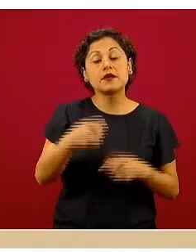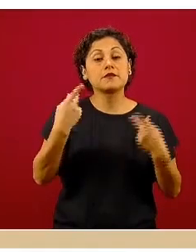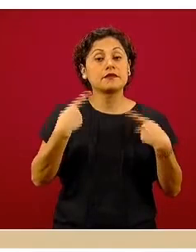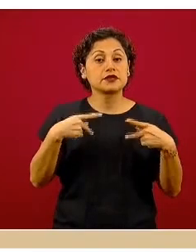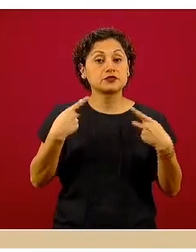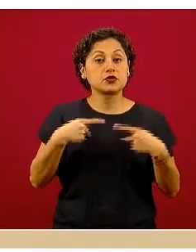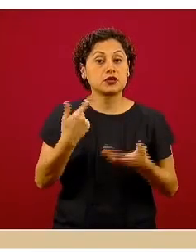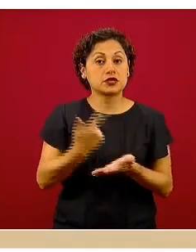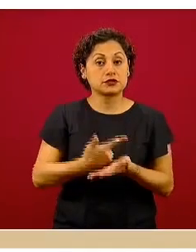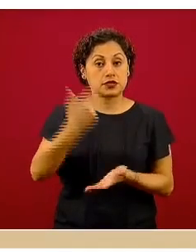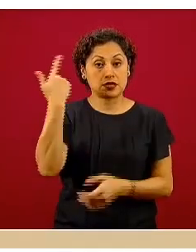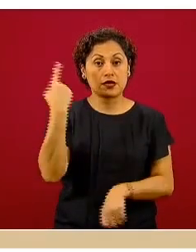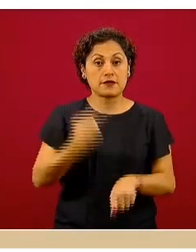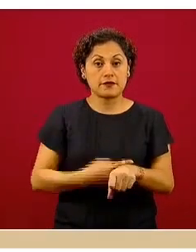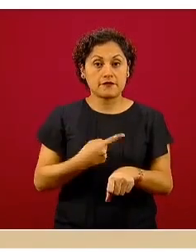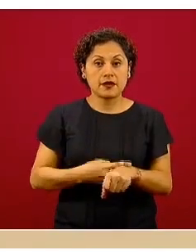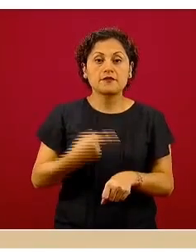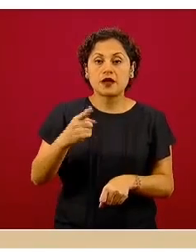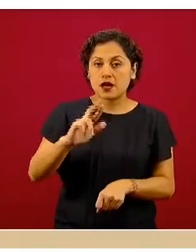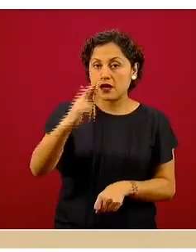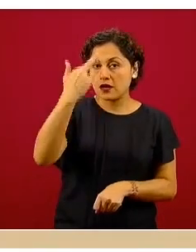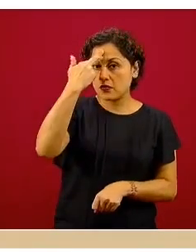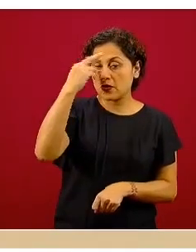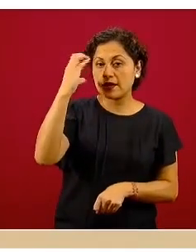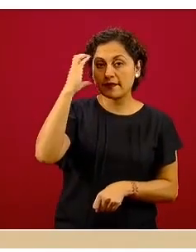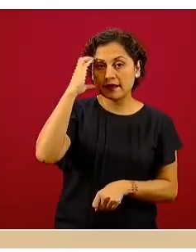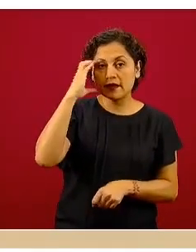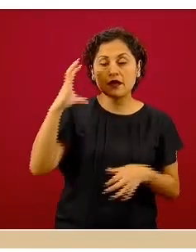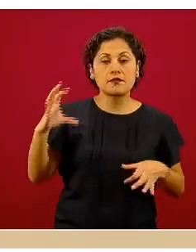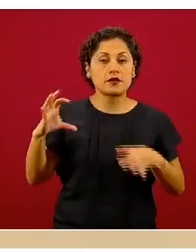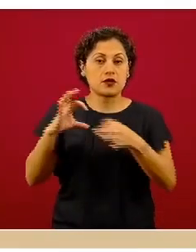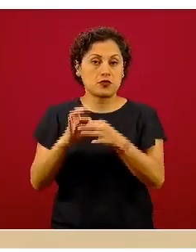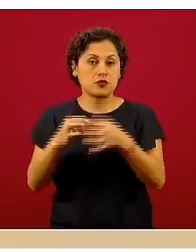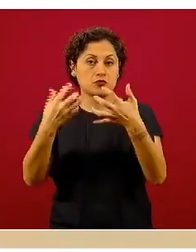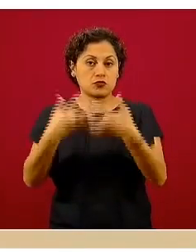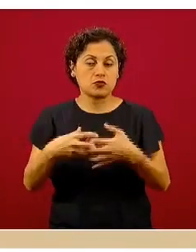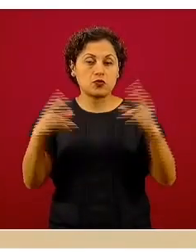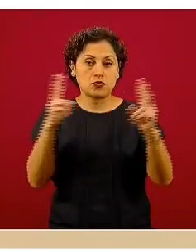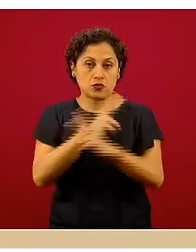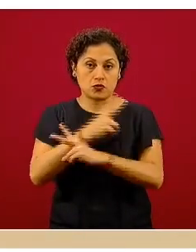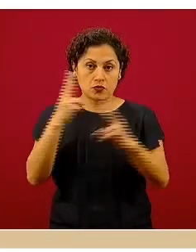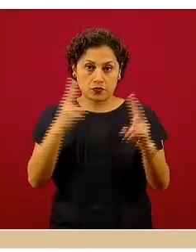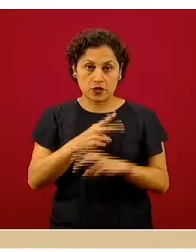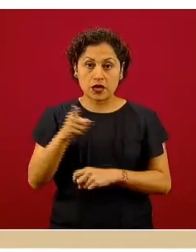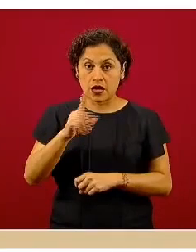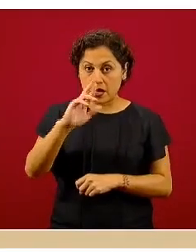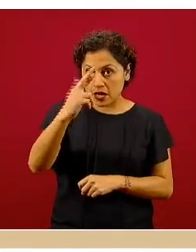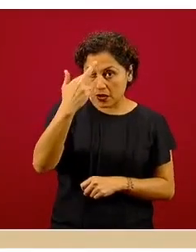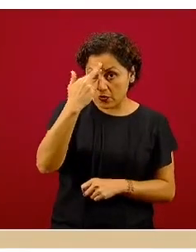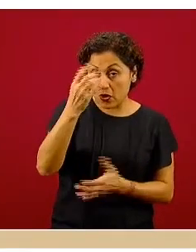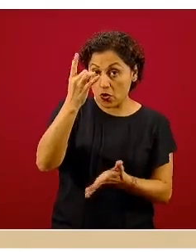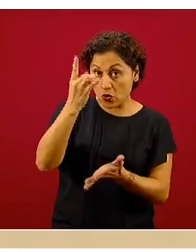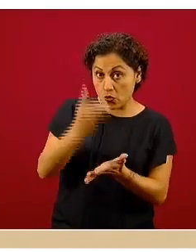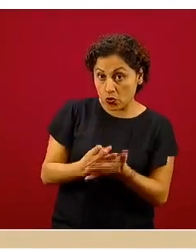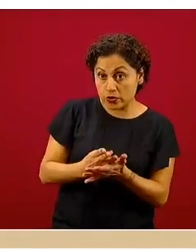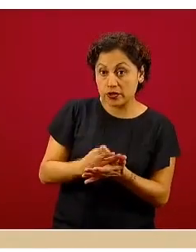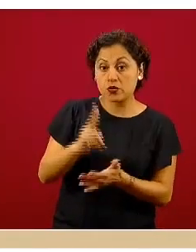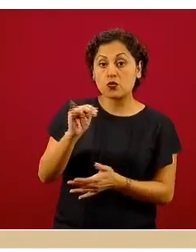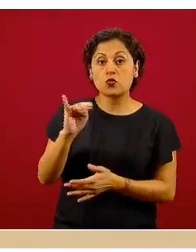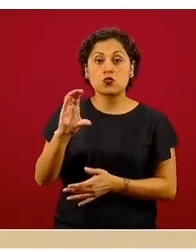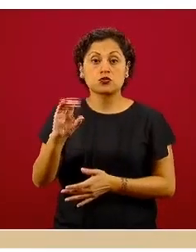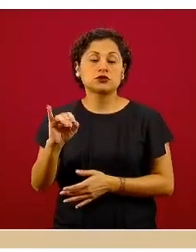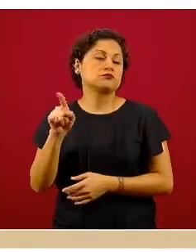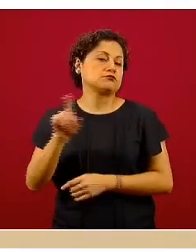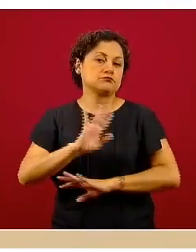tienen ventilador, recordando que estas camas no están disponibles solamente en las unidades de terapia intensiva.